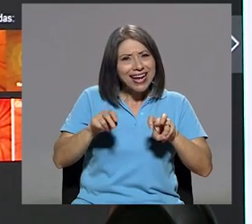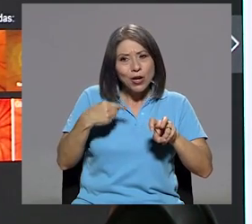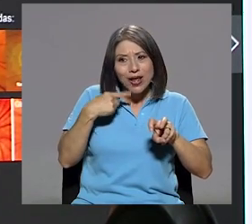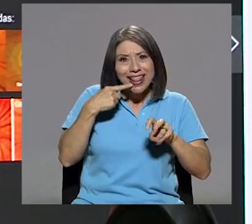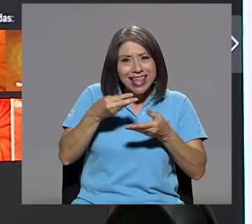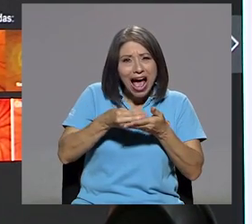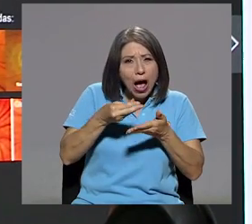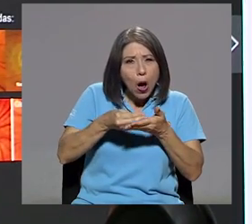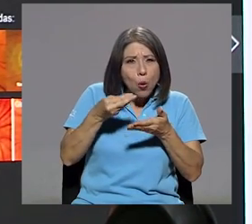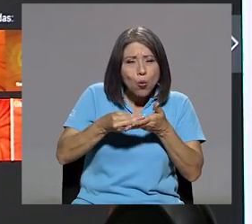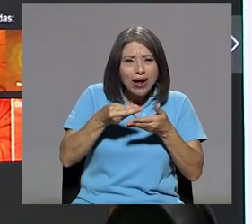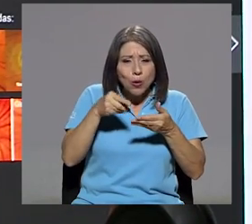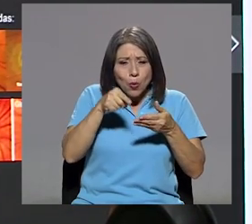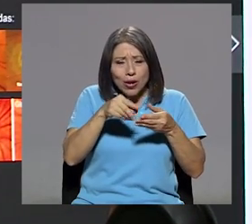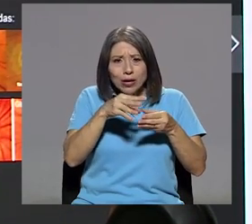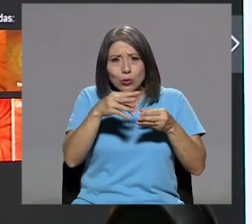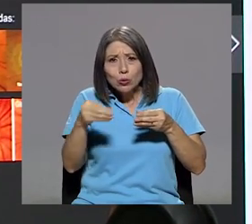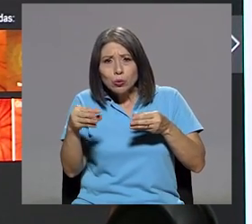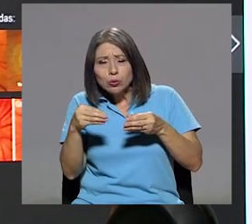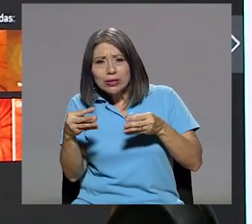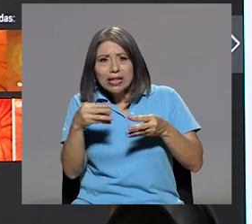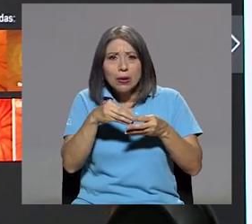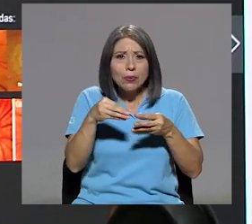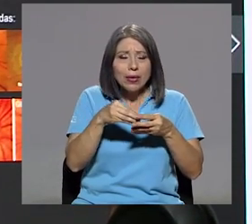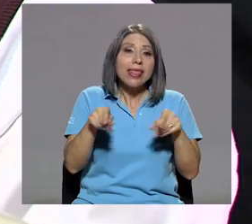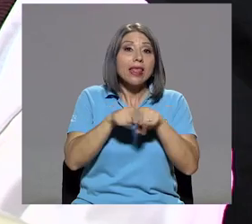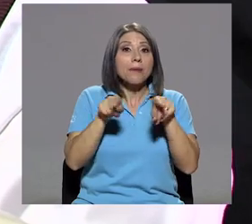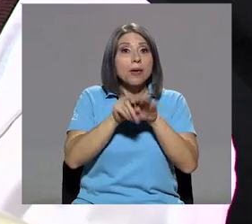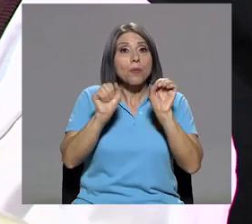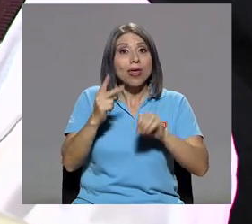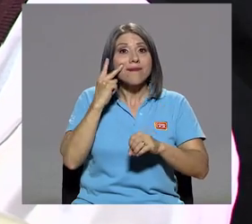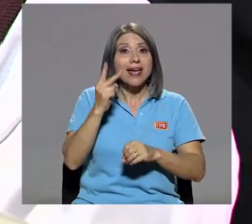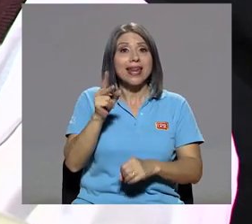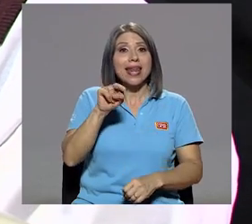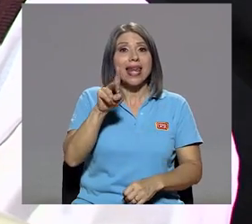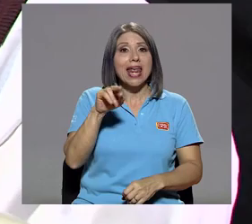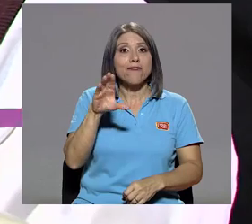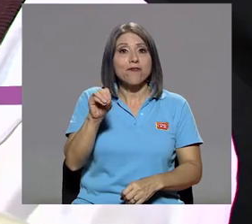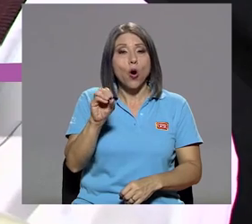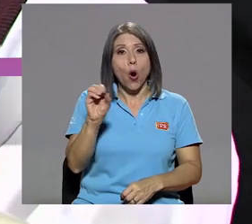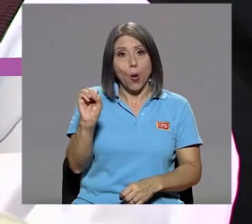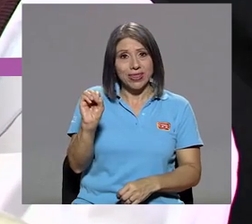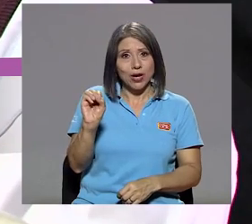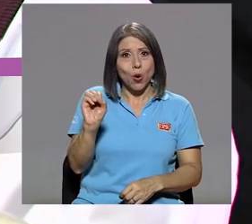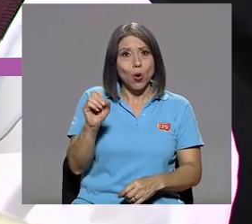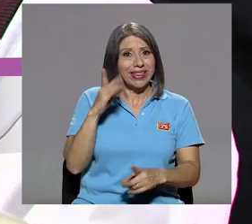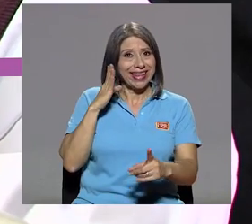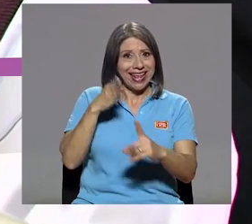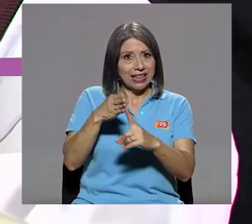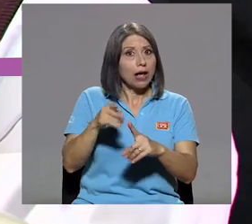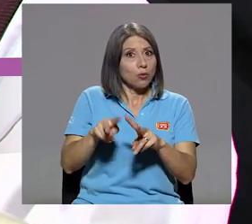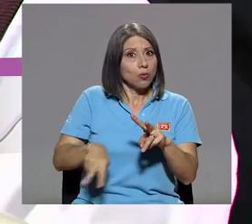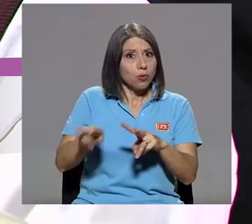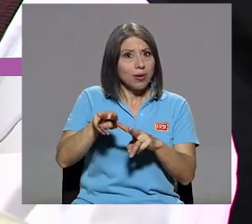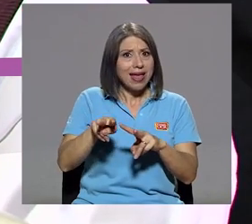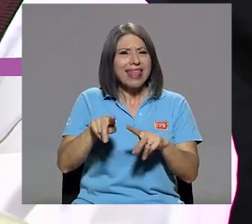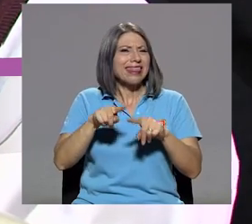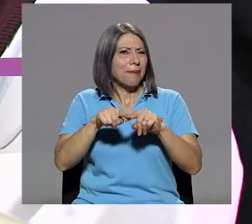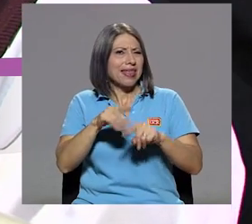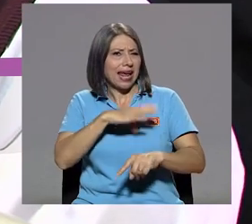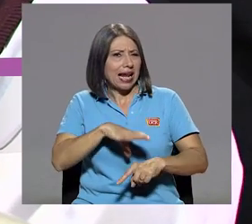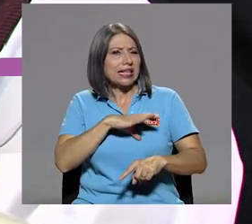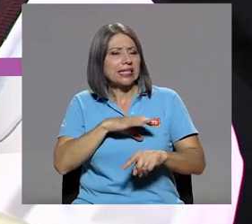zona de drenaje, qué tan cerrada está. Puede ver también el nervio óptico en forma directa, que es una gran ventaja. Y dependiendo de las características del